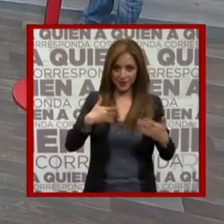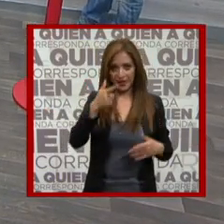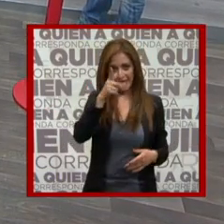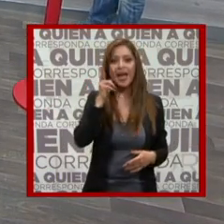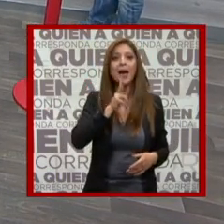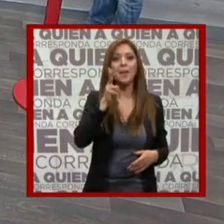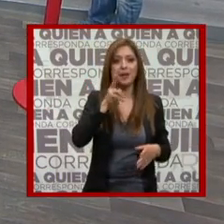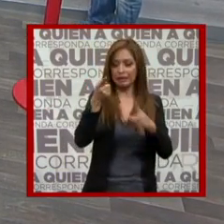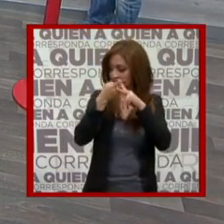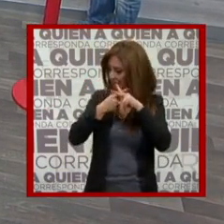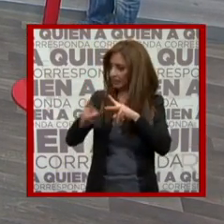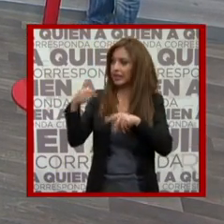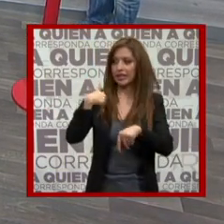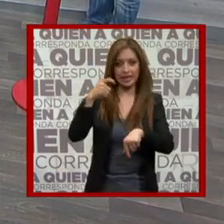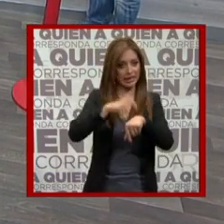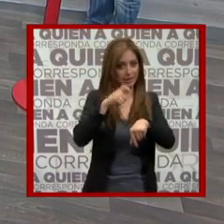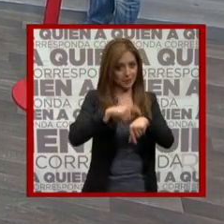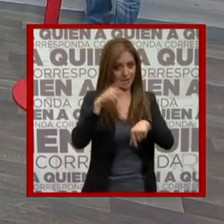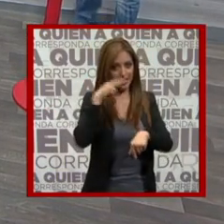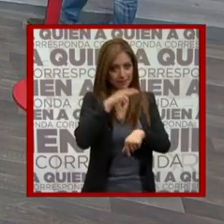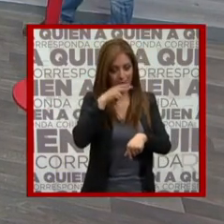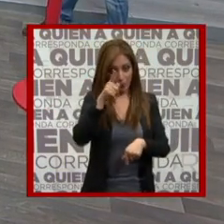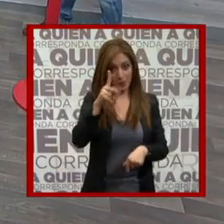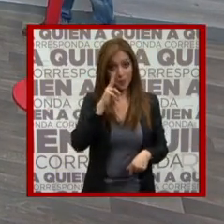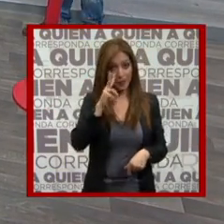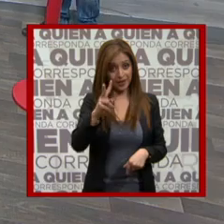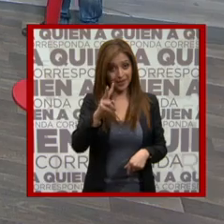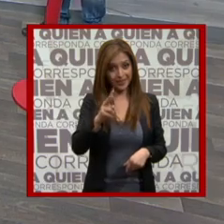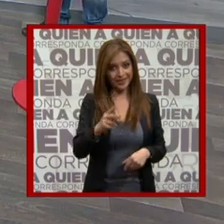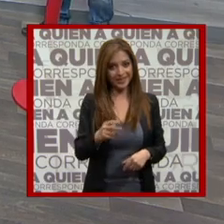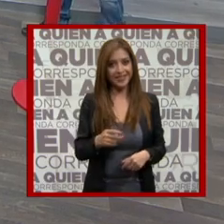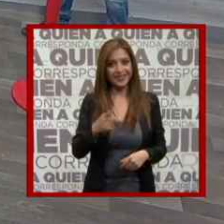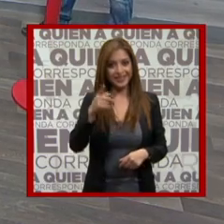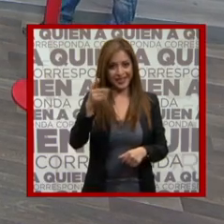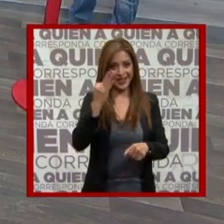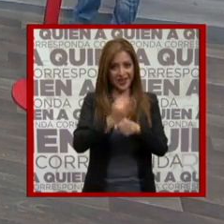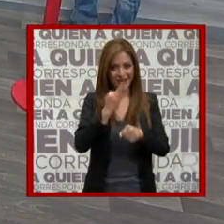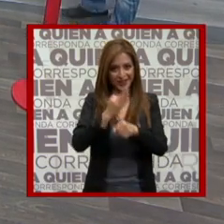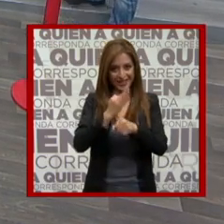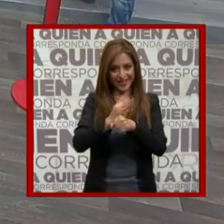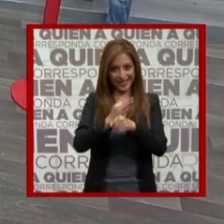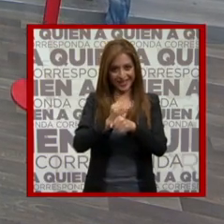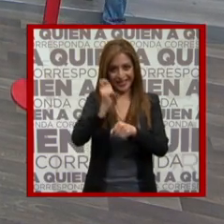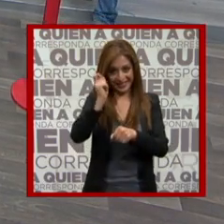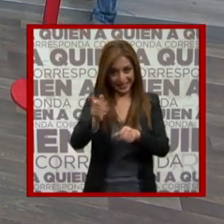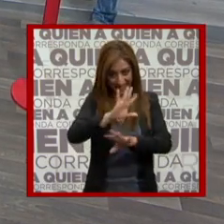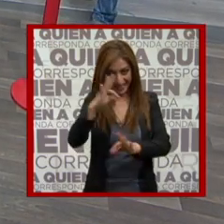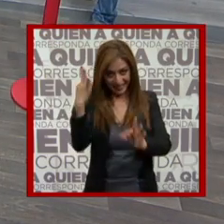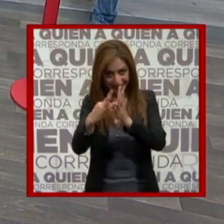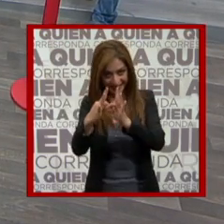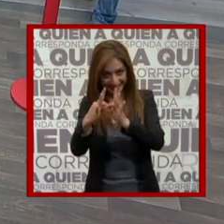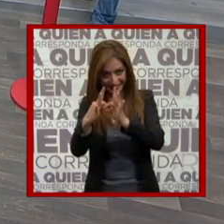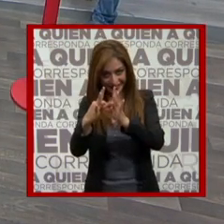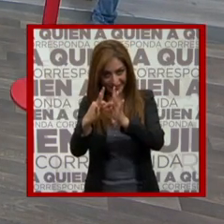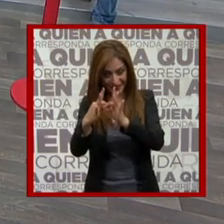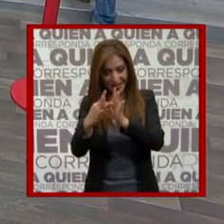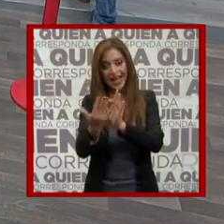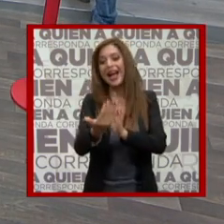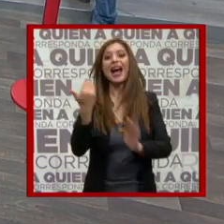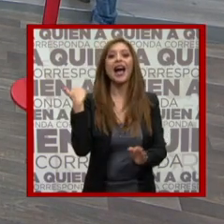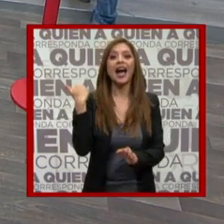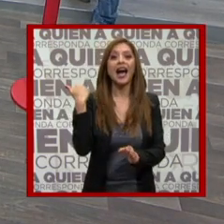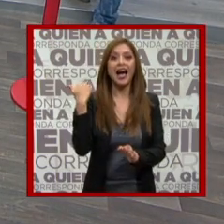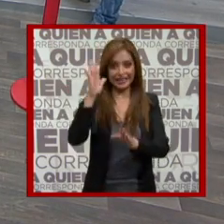a arrancar porque el tiempo apremia, así que si les parece, voy a pedir cronómetro en pantalla. ¿Listos? Equipo ya está listo. Corre tiempo a partir